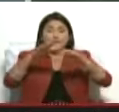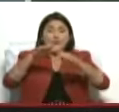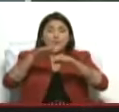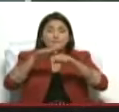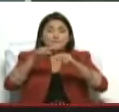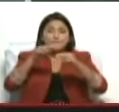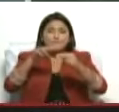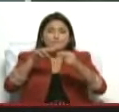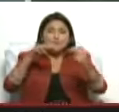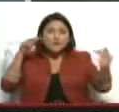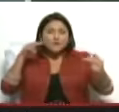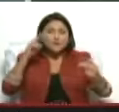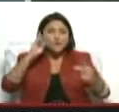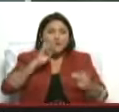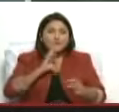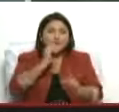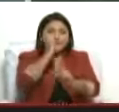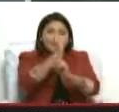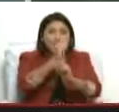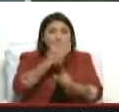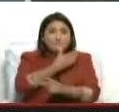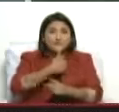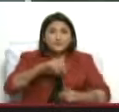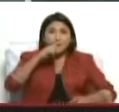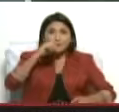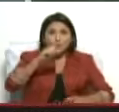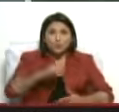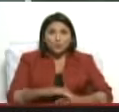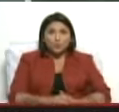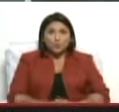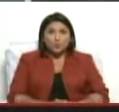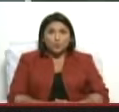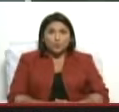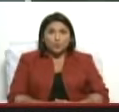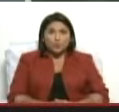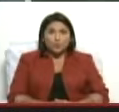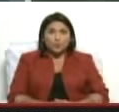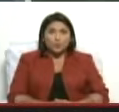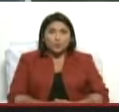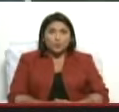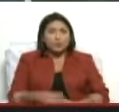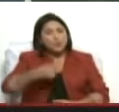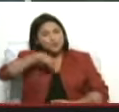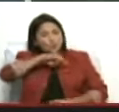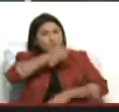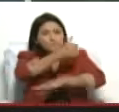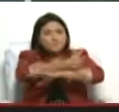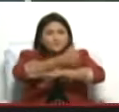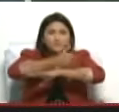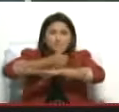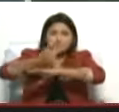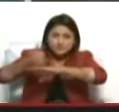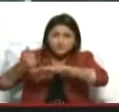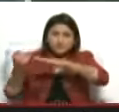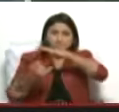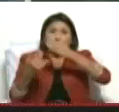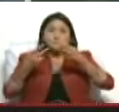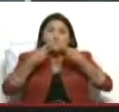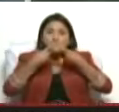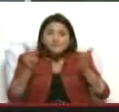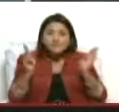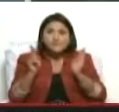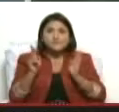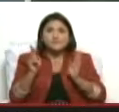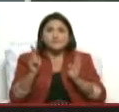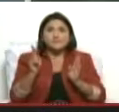cuyo objetivo era el magnicidio contra el presidente de la república y allí estábamos el alto mando digamos de los poderes públicos